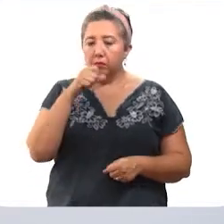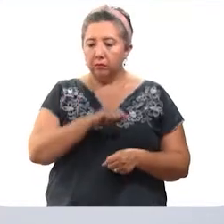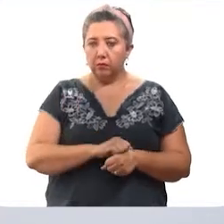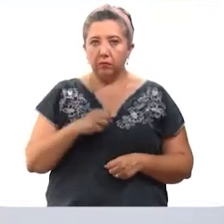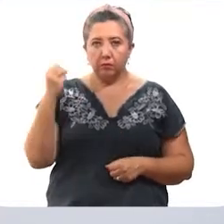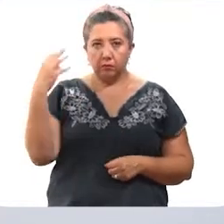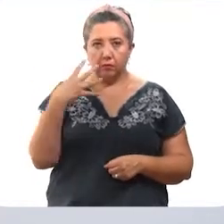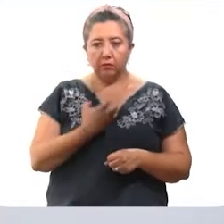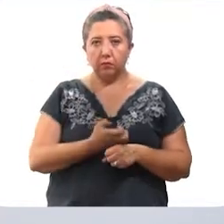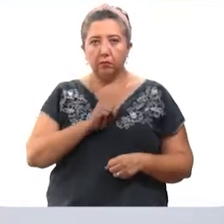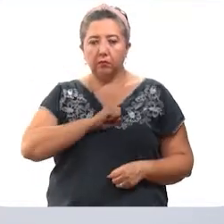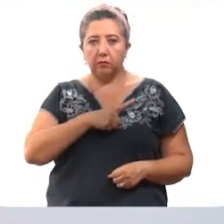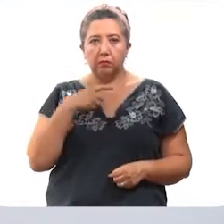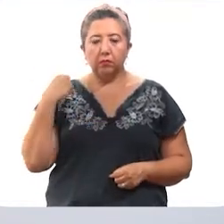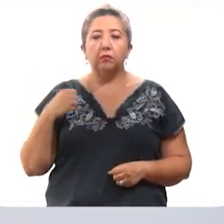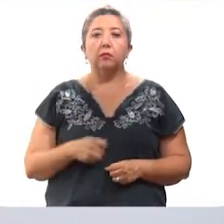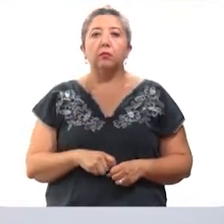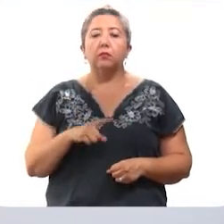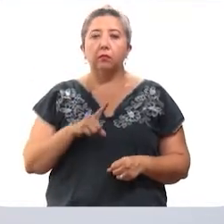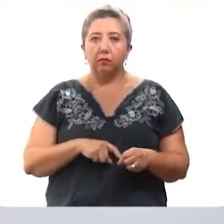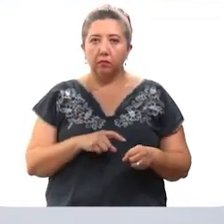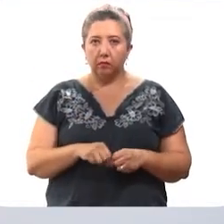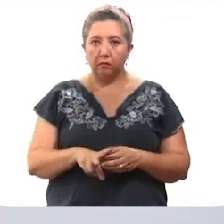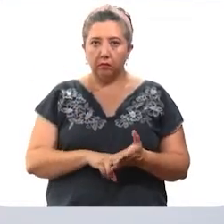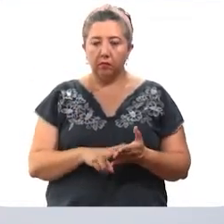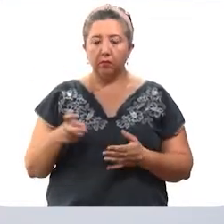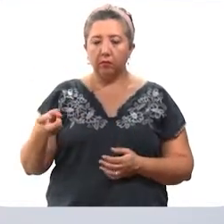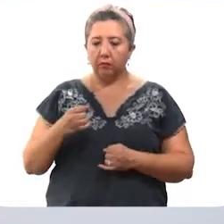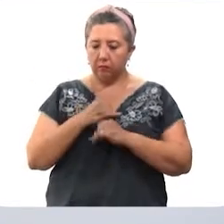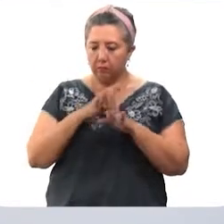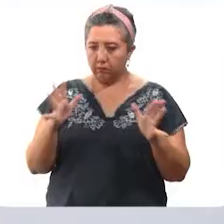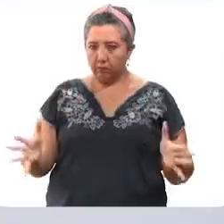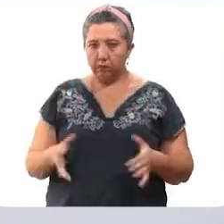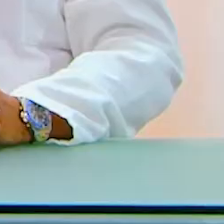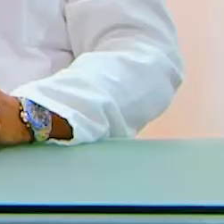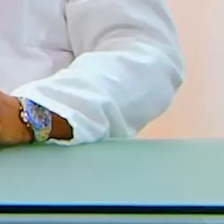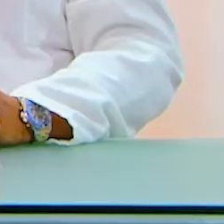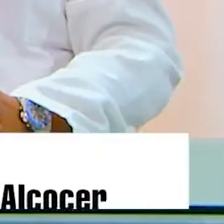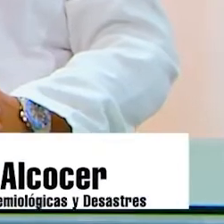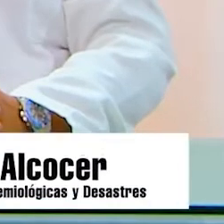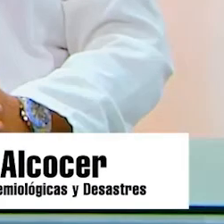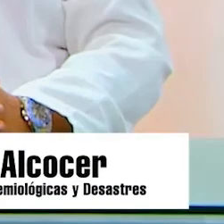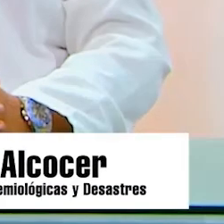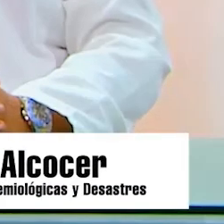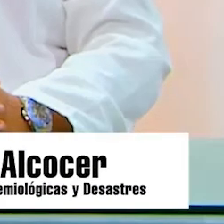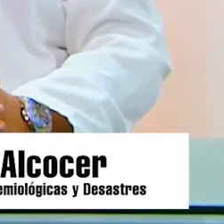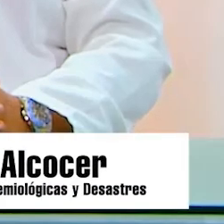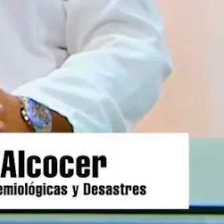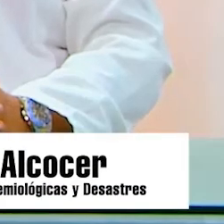Los indicadores semanales del Semáforo Estatal de Salud marcan color verde. Hasta aquí el reporte, licenciada. Gracias,